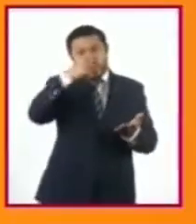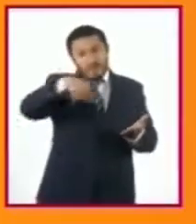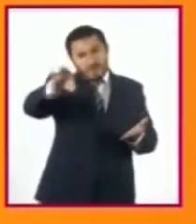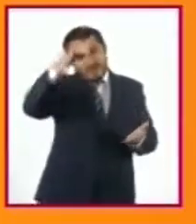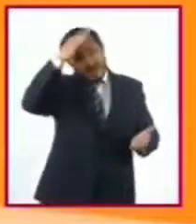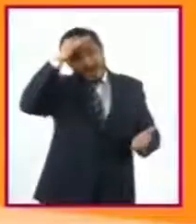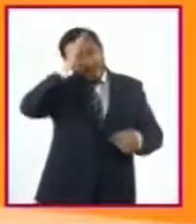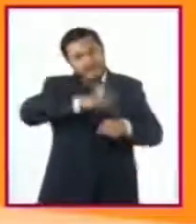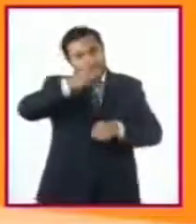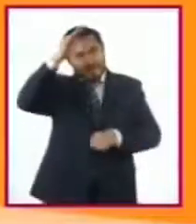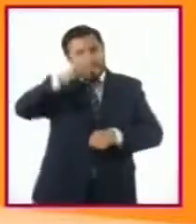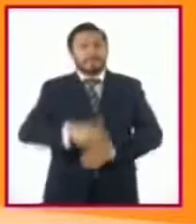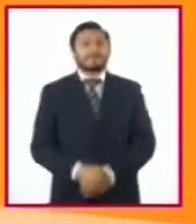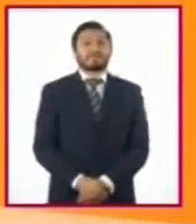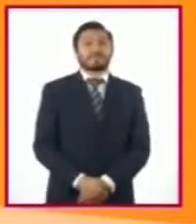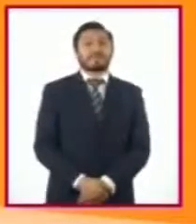conocimientos.